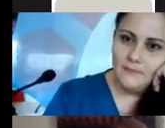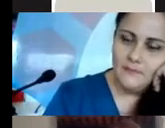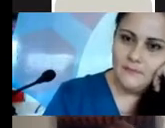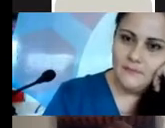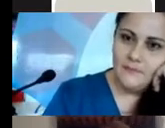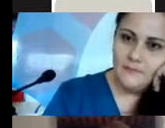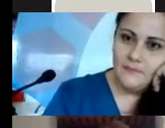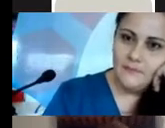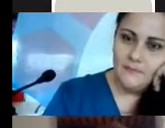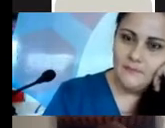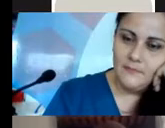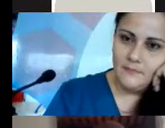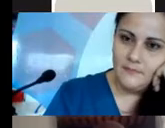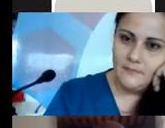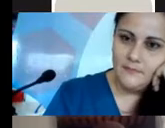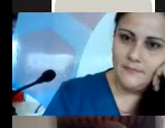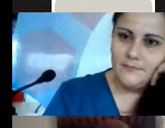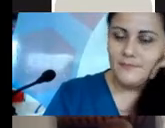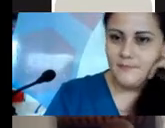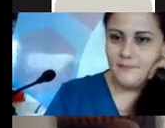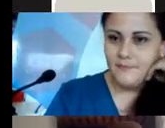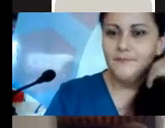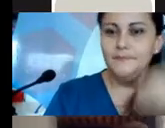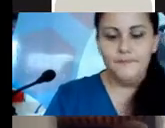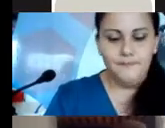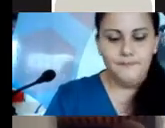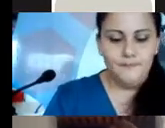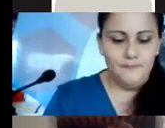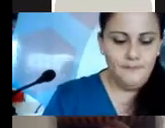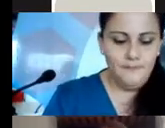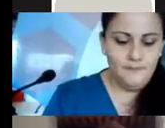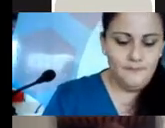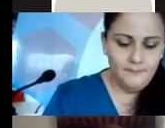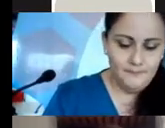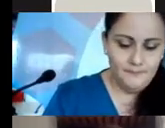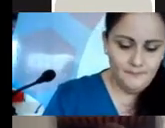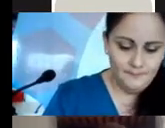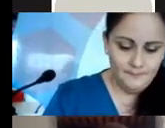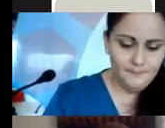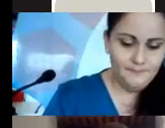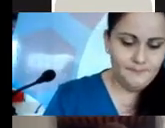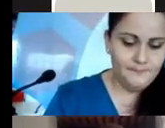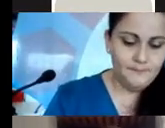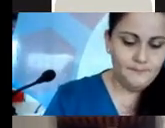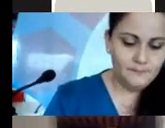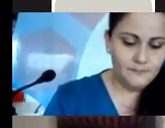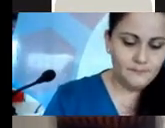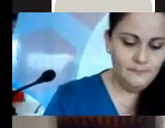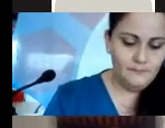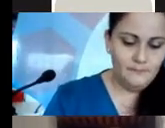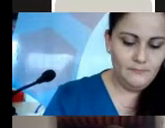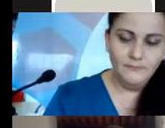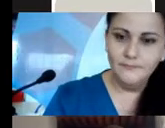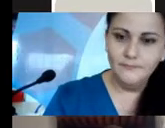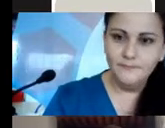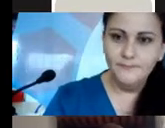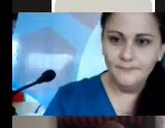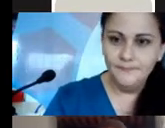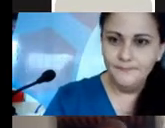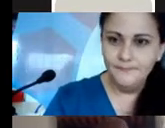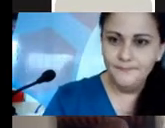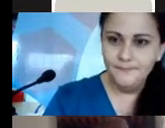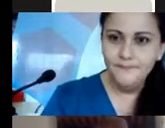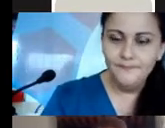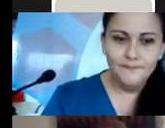apropiado de vinil neopreno y no el air mesh, por ejemplo, en la postura sedente, sí el air mesh en el espaldar, donde